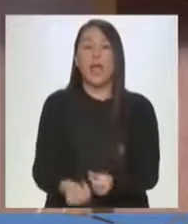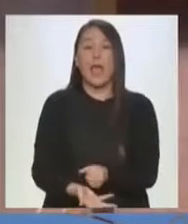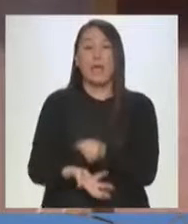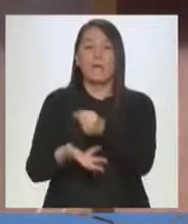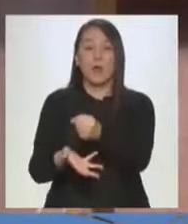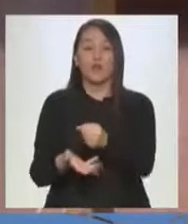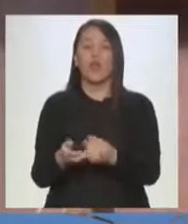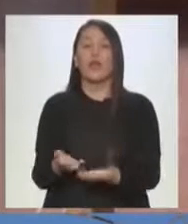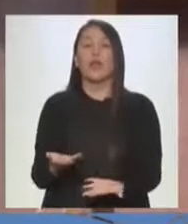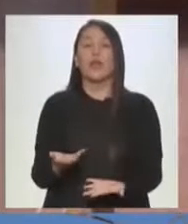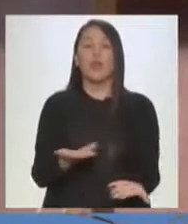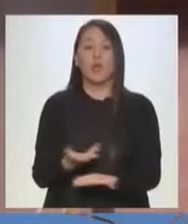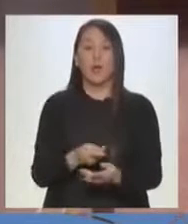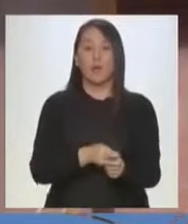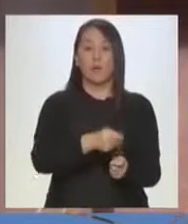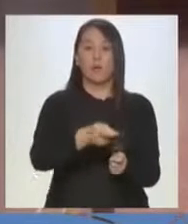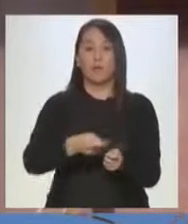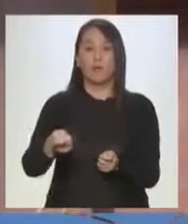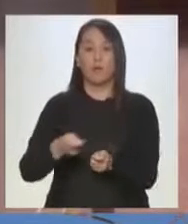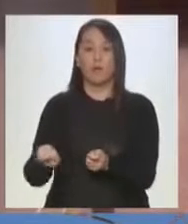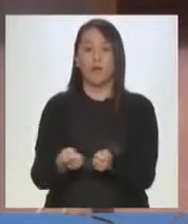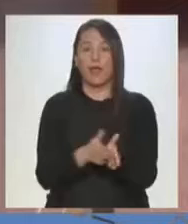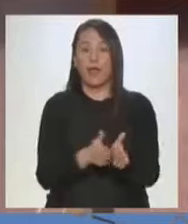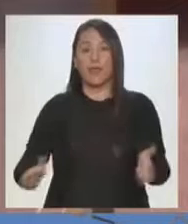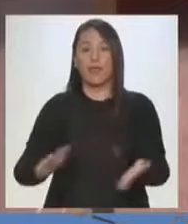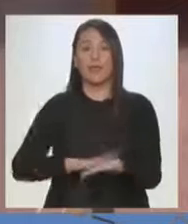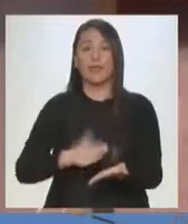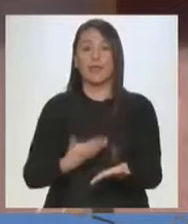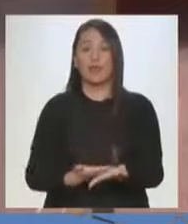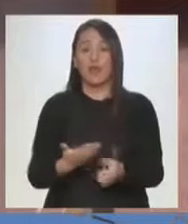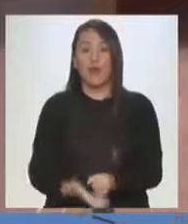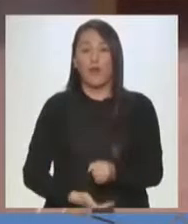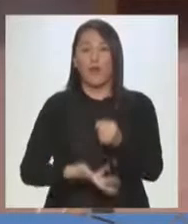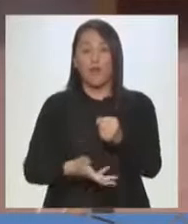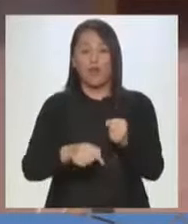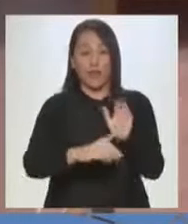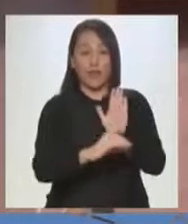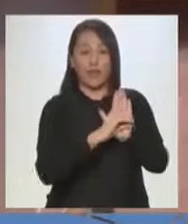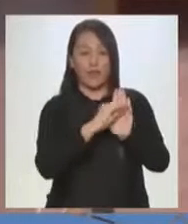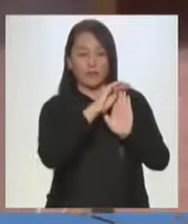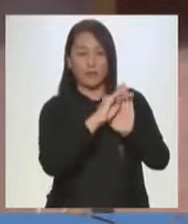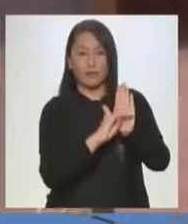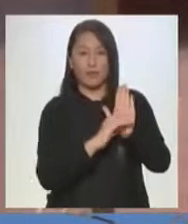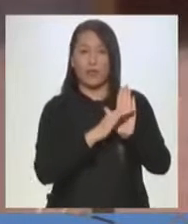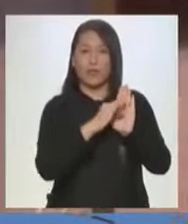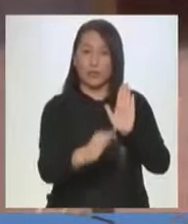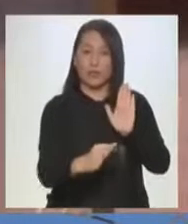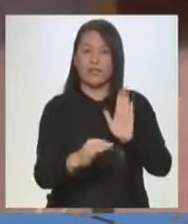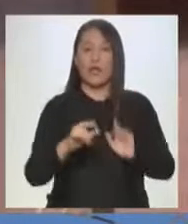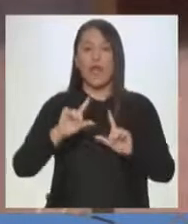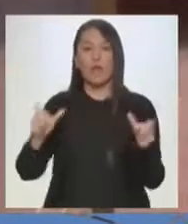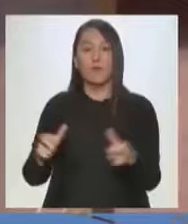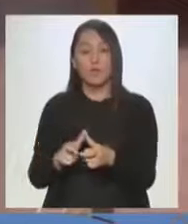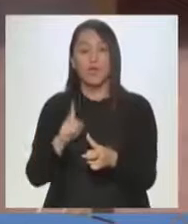sujeción de la entrega de los beneficios a condiciones sanitarias, entre otros requisitos de forma y fondo que los citados decretos establecerían. En definitiva, la Comisión